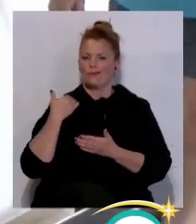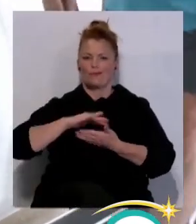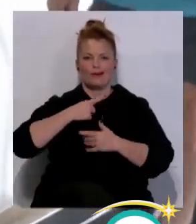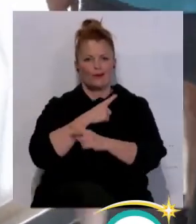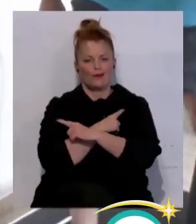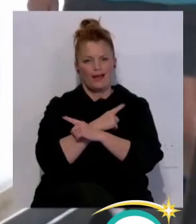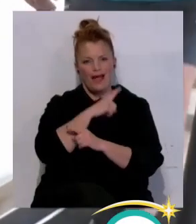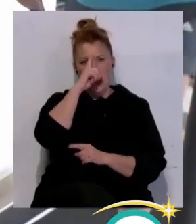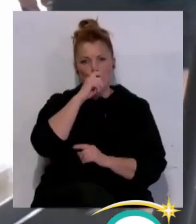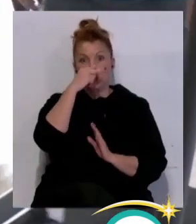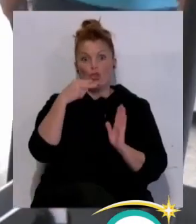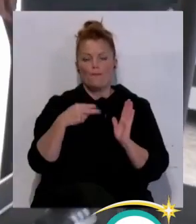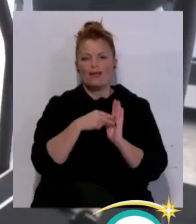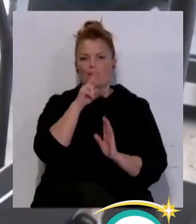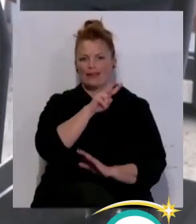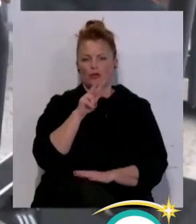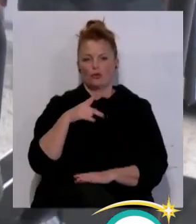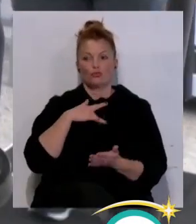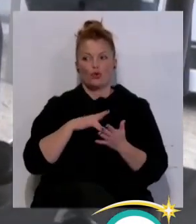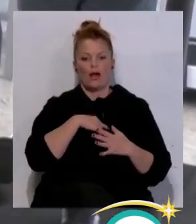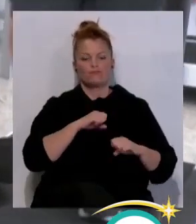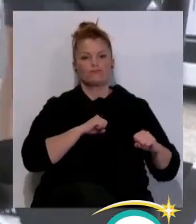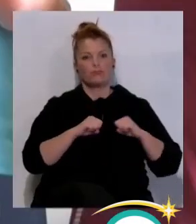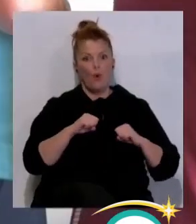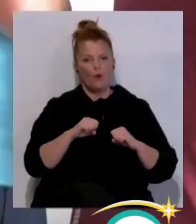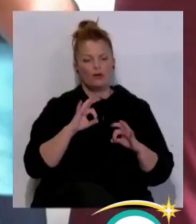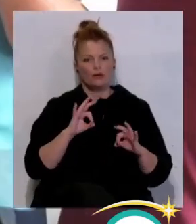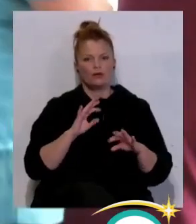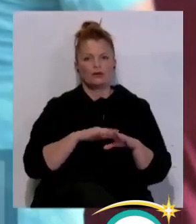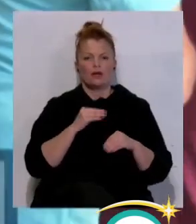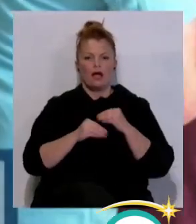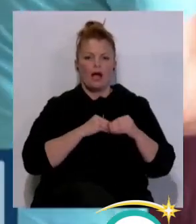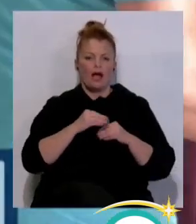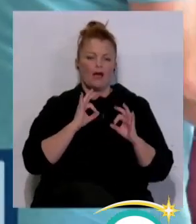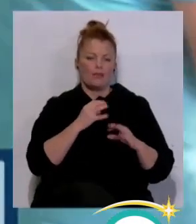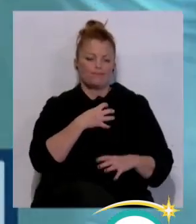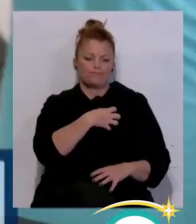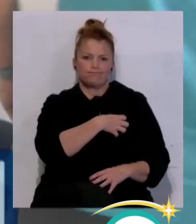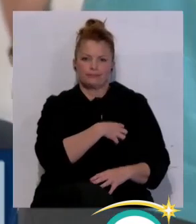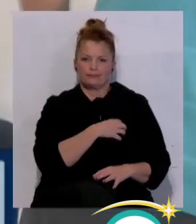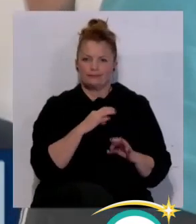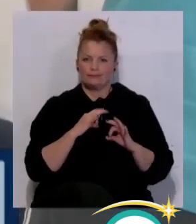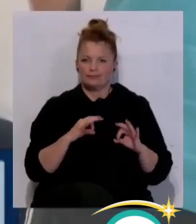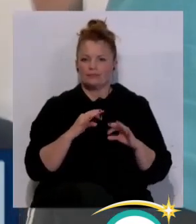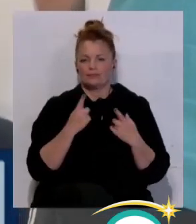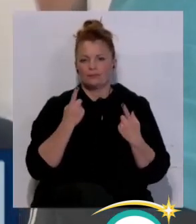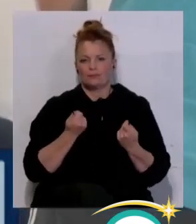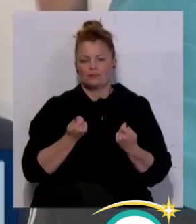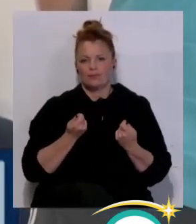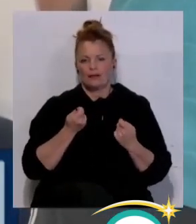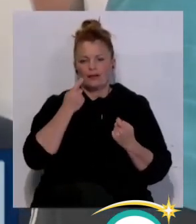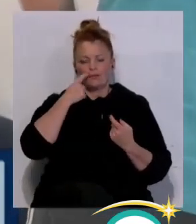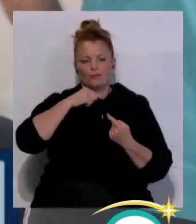de 2022. Me dio un infarto y me pusieron un stent. Y entonces pues tuve que comenzar con